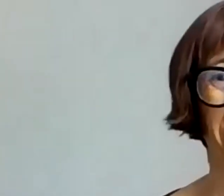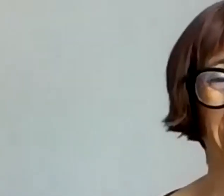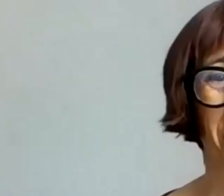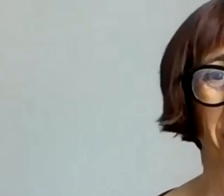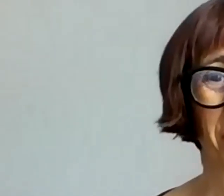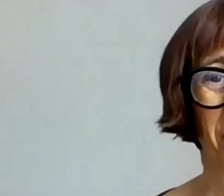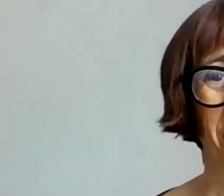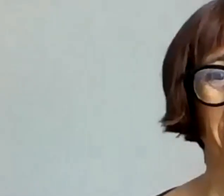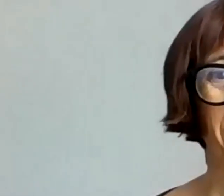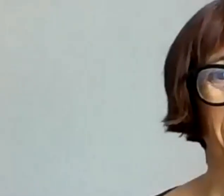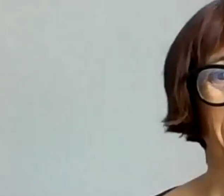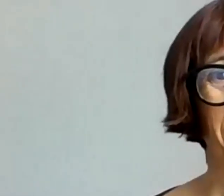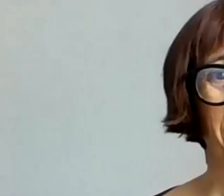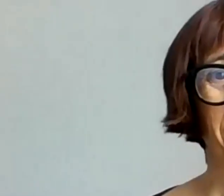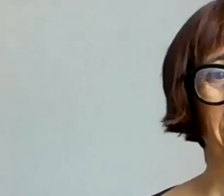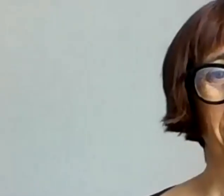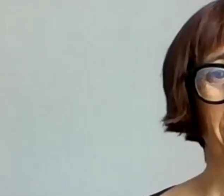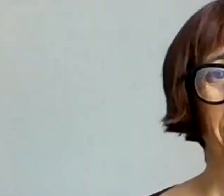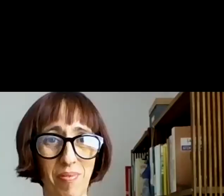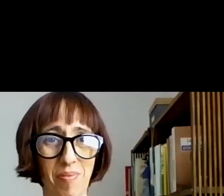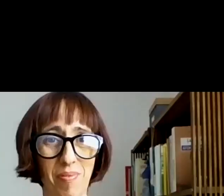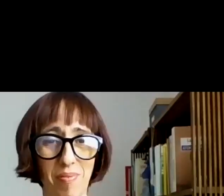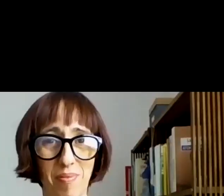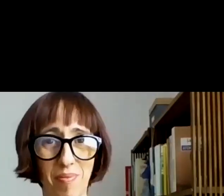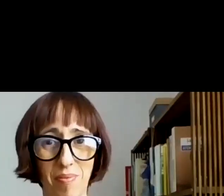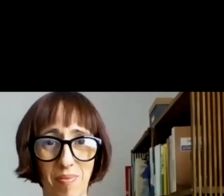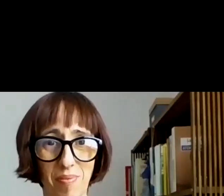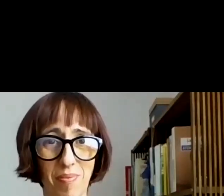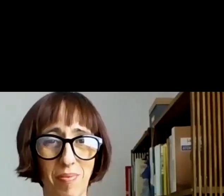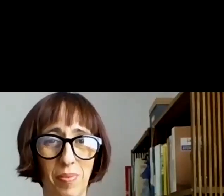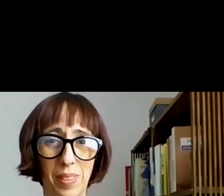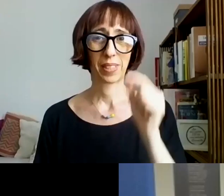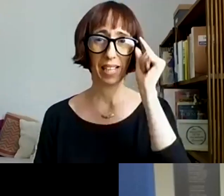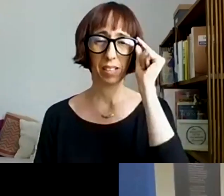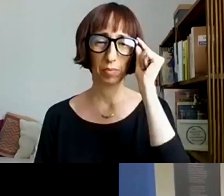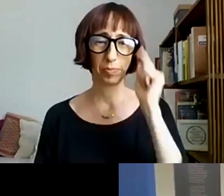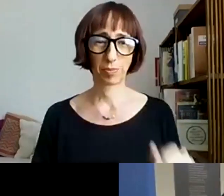está en manos de todos y de todas. Muchas gracias por vuestra atención.